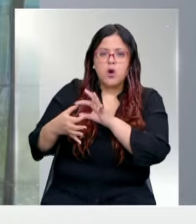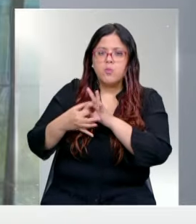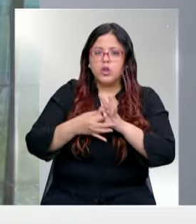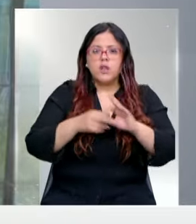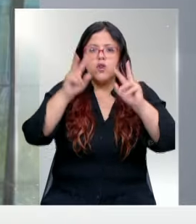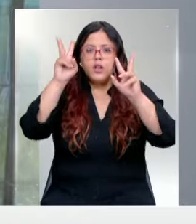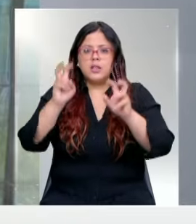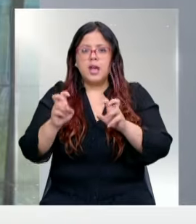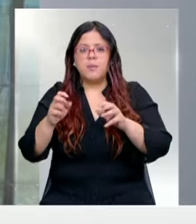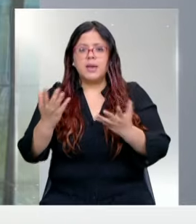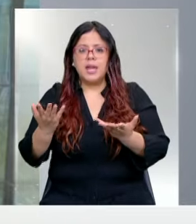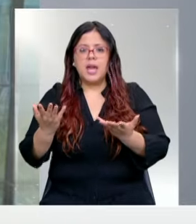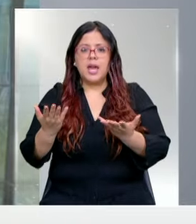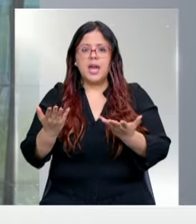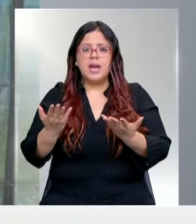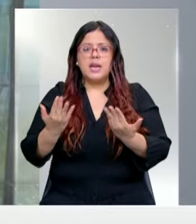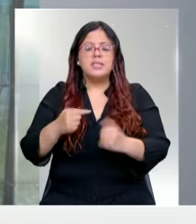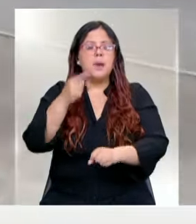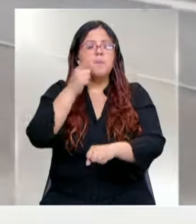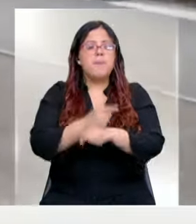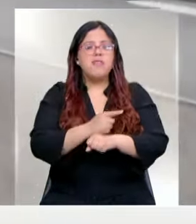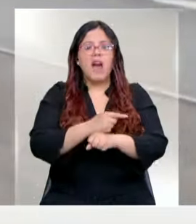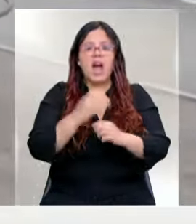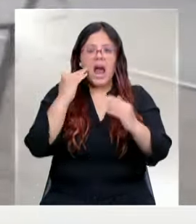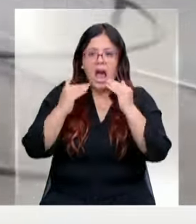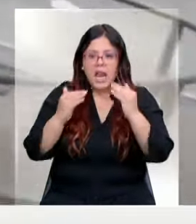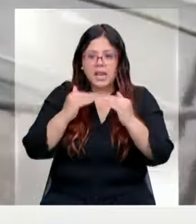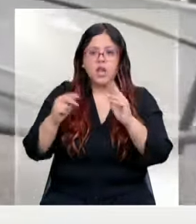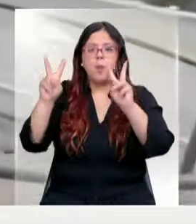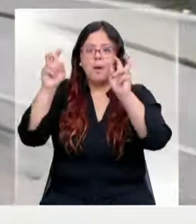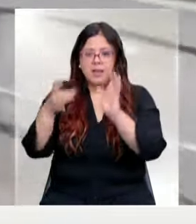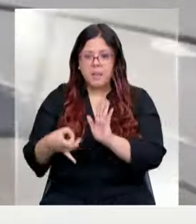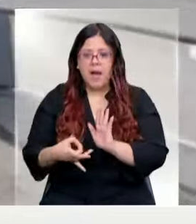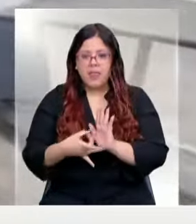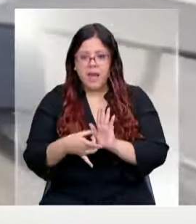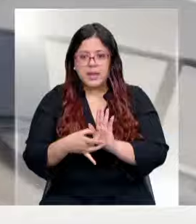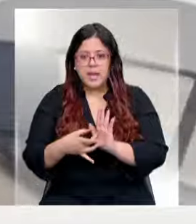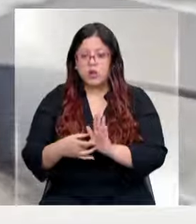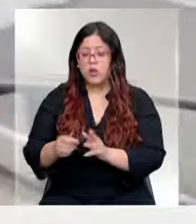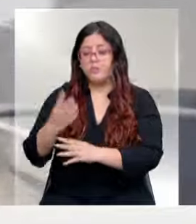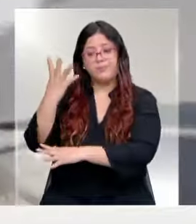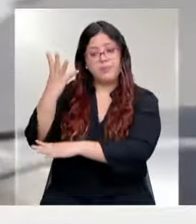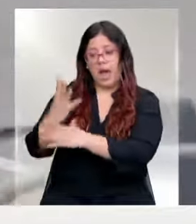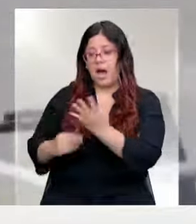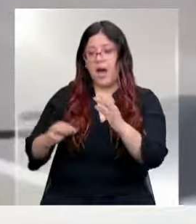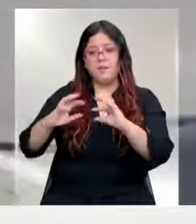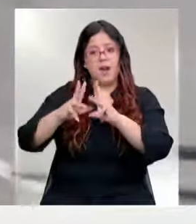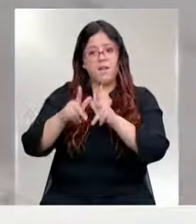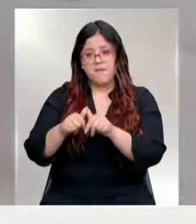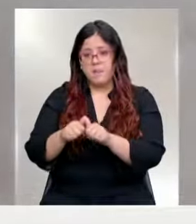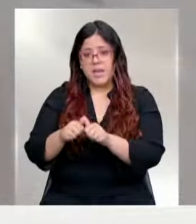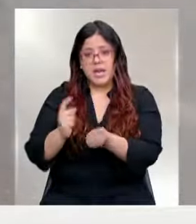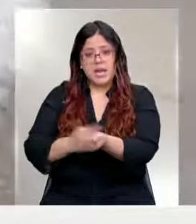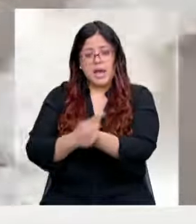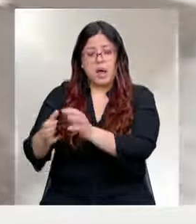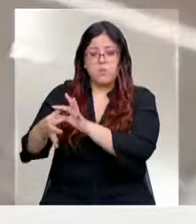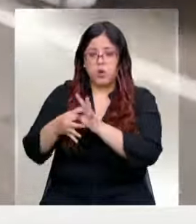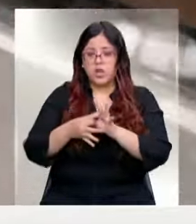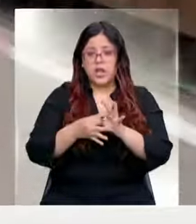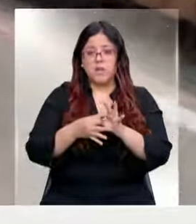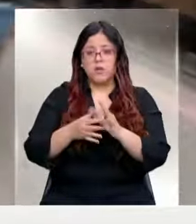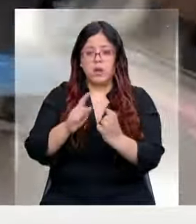de valerse de menores de edad para la comisión del ilícito. Fin para este clan familiar que mediante la fuerza y las